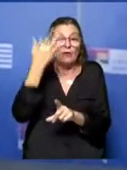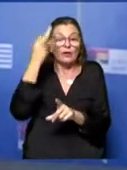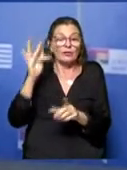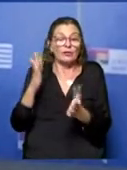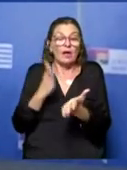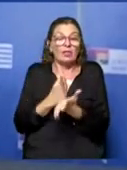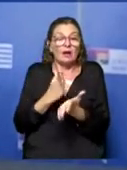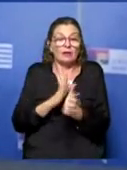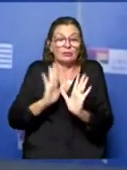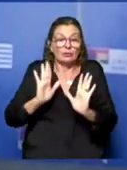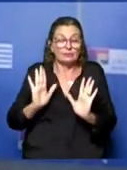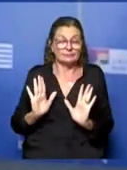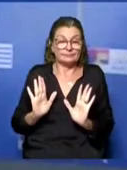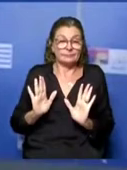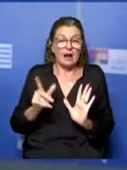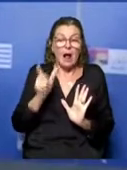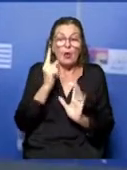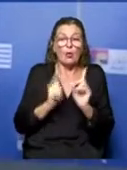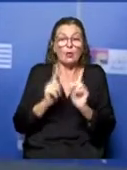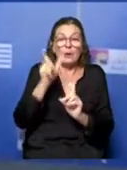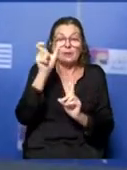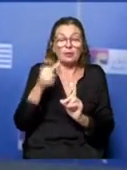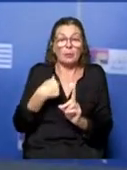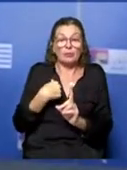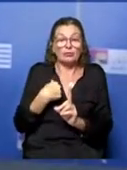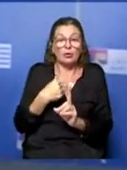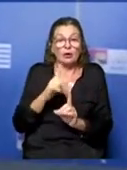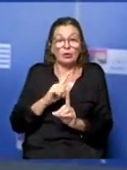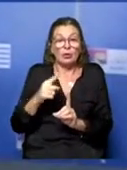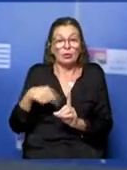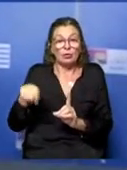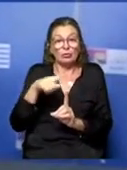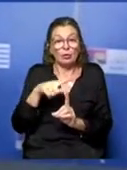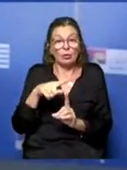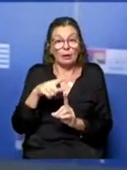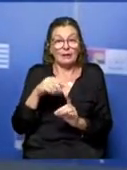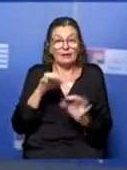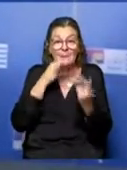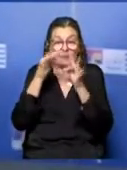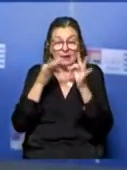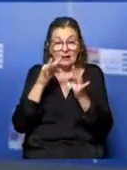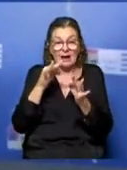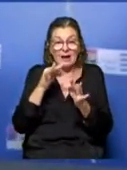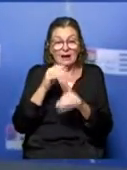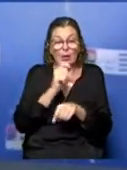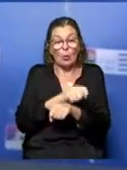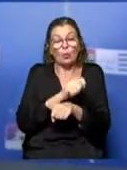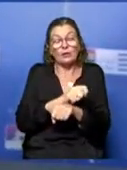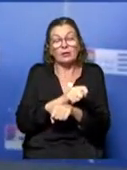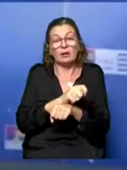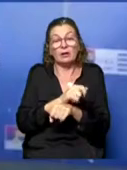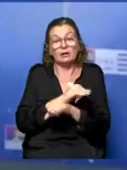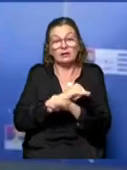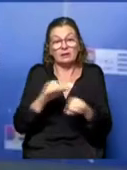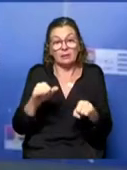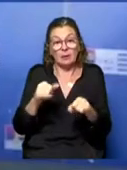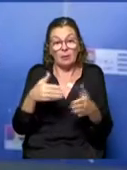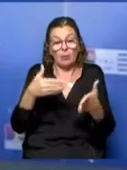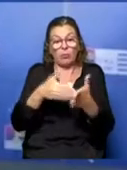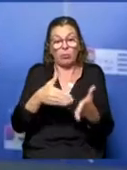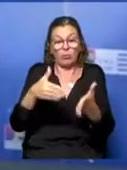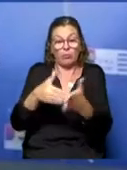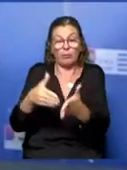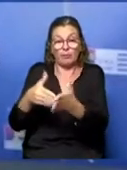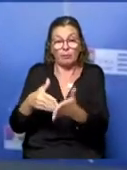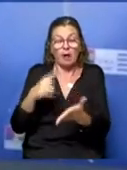derecho. Hay personas como yo que creo que no todas las cosas hay que dilucidarlas en el Poder Judicial y que terminamos entorpeciendo el Poder Judicial,